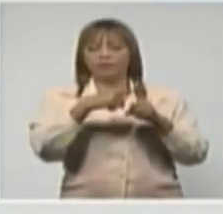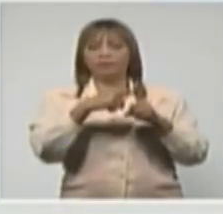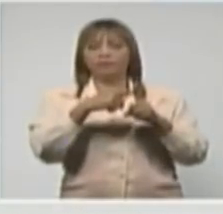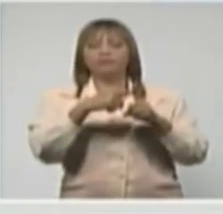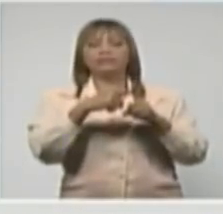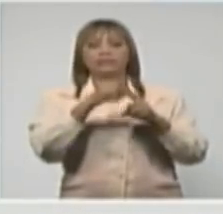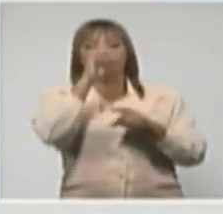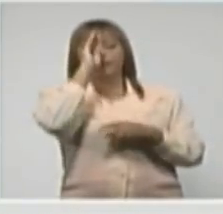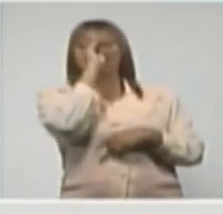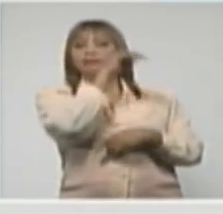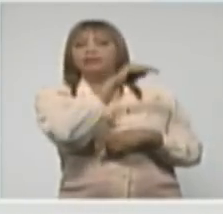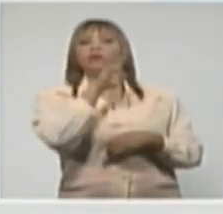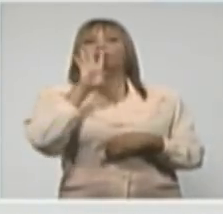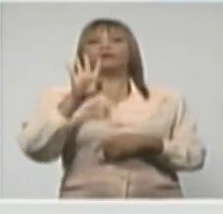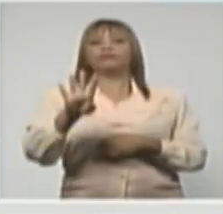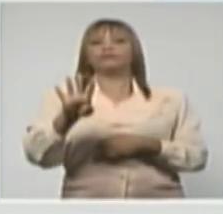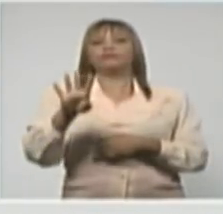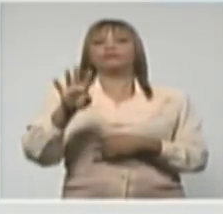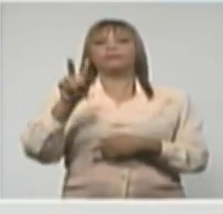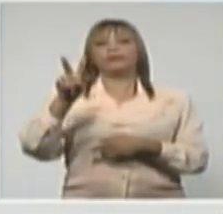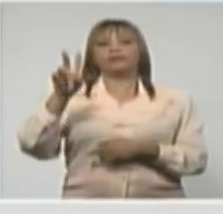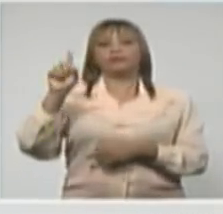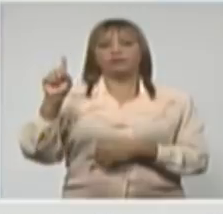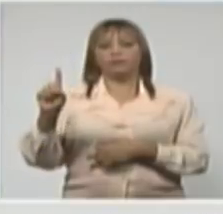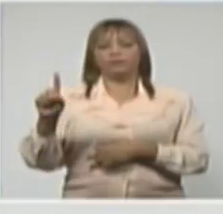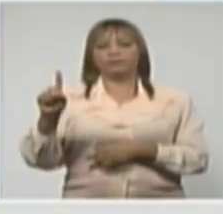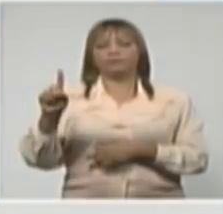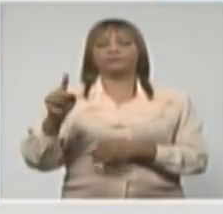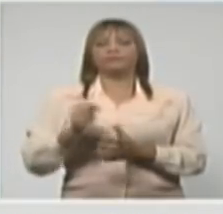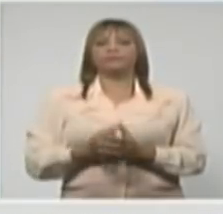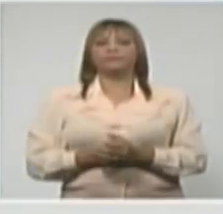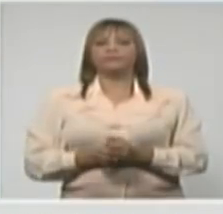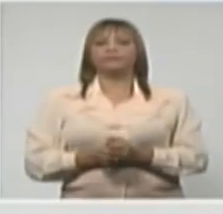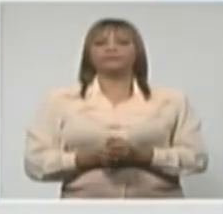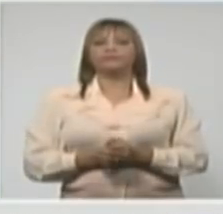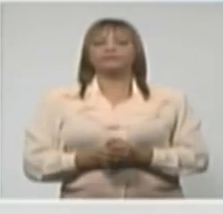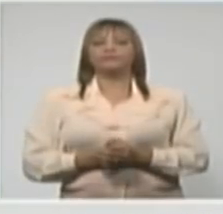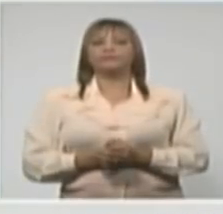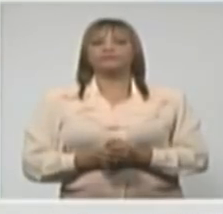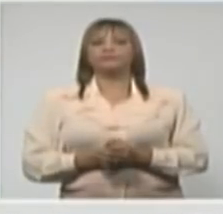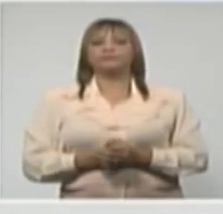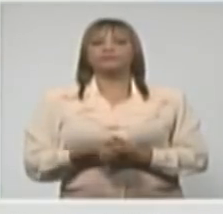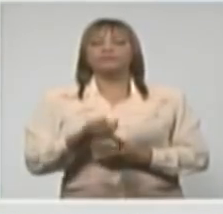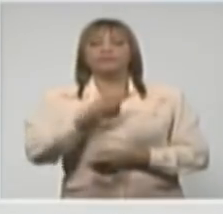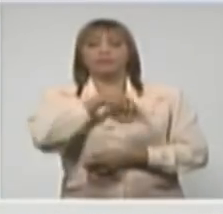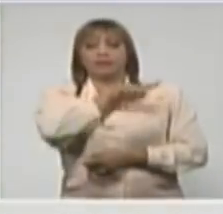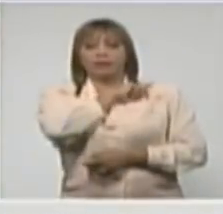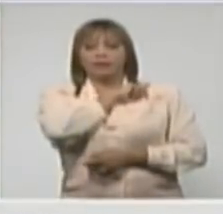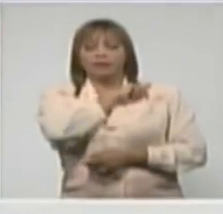ingresados 421. Ayer se procesaron